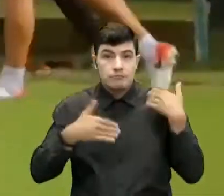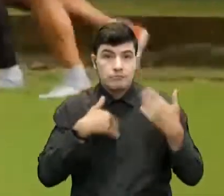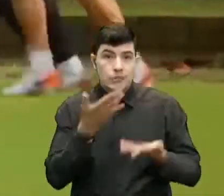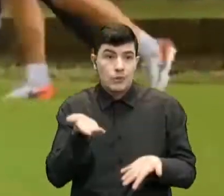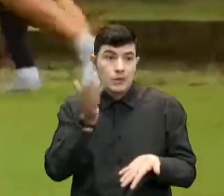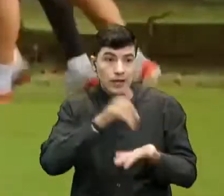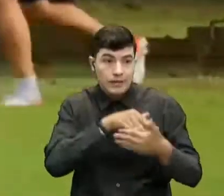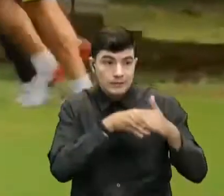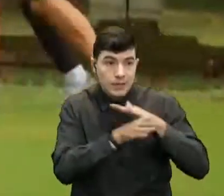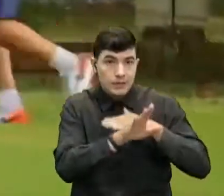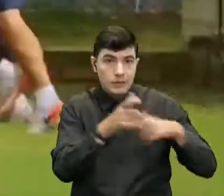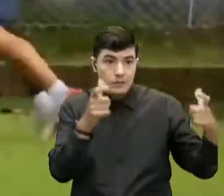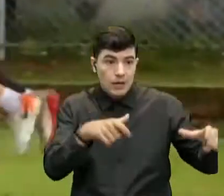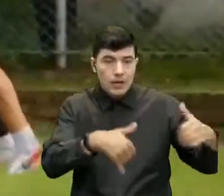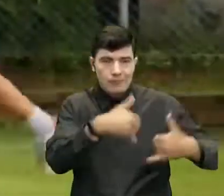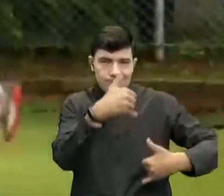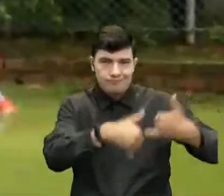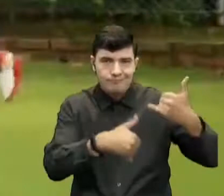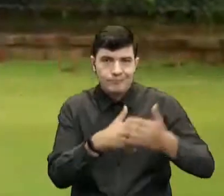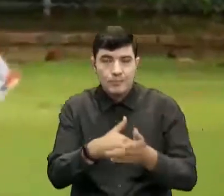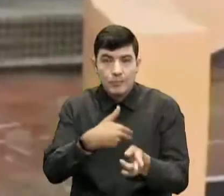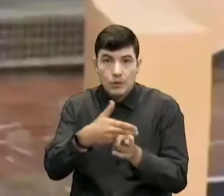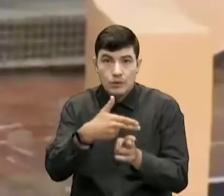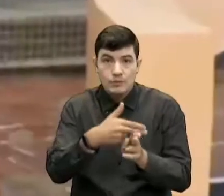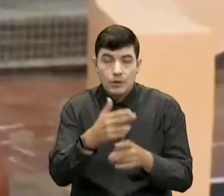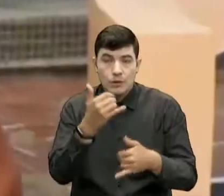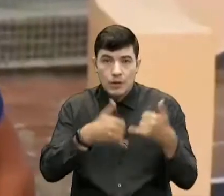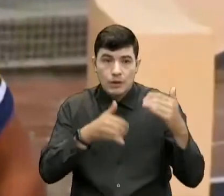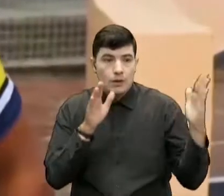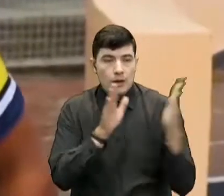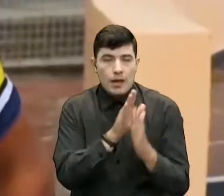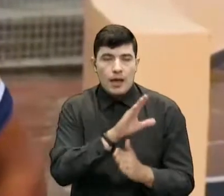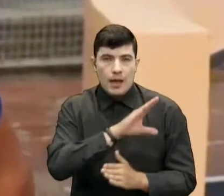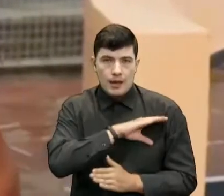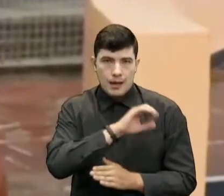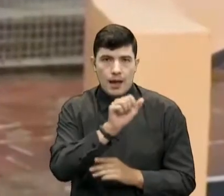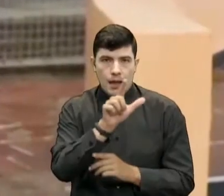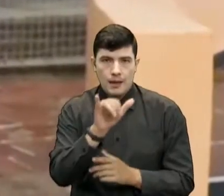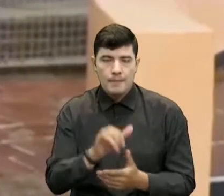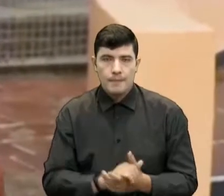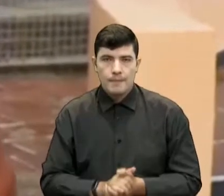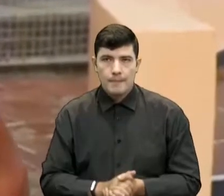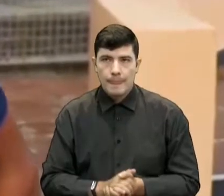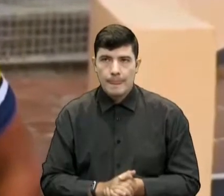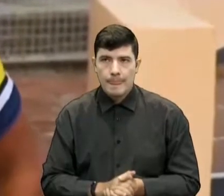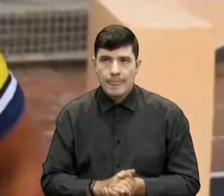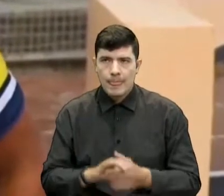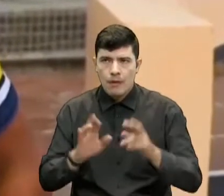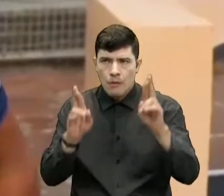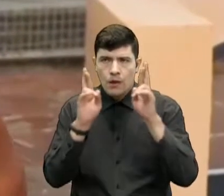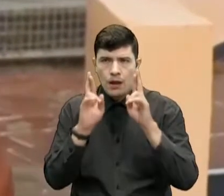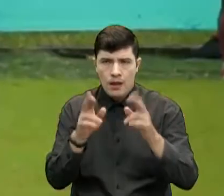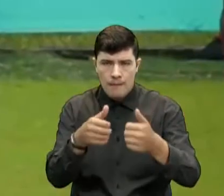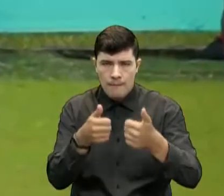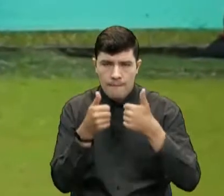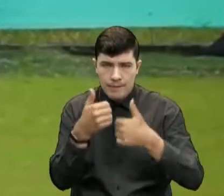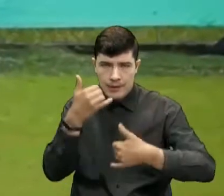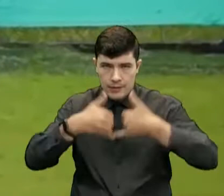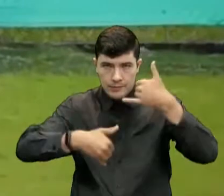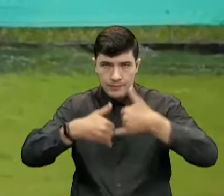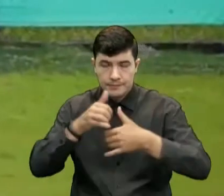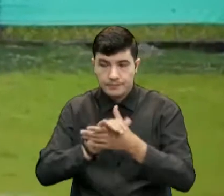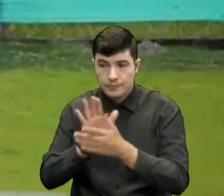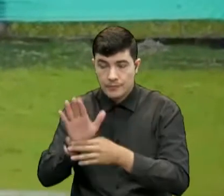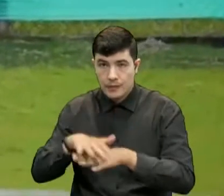tarde jugará ante el Deportivo Cali, un duro rival. Y esperamos de que sea un buen partido para nosotros. En el